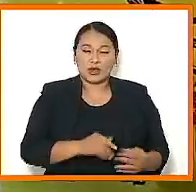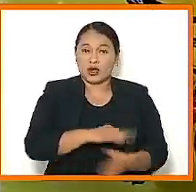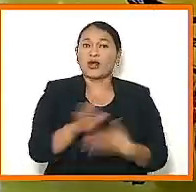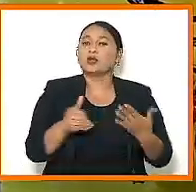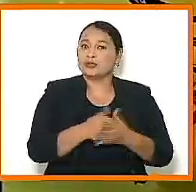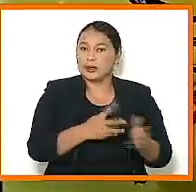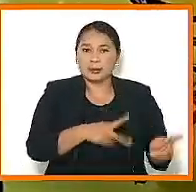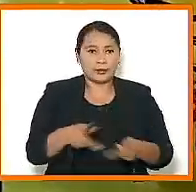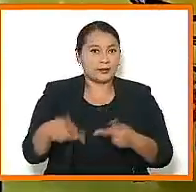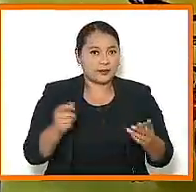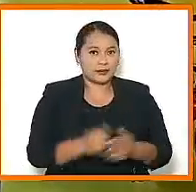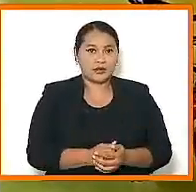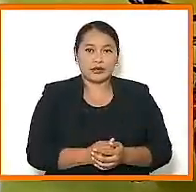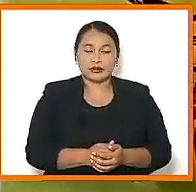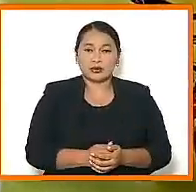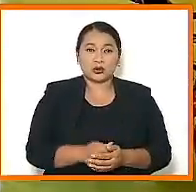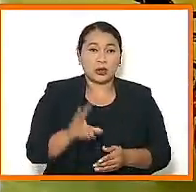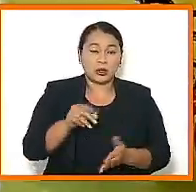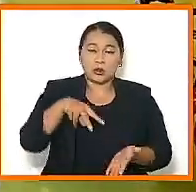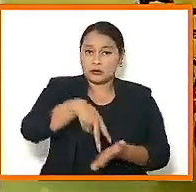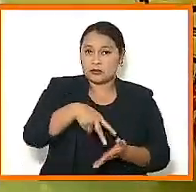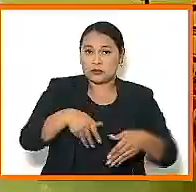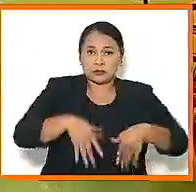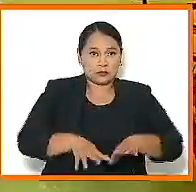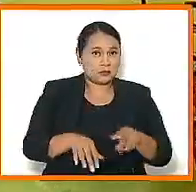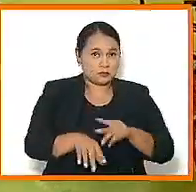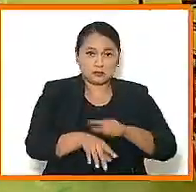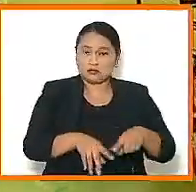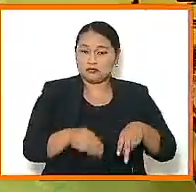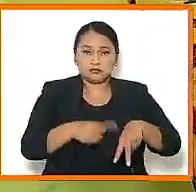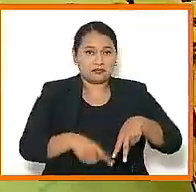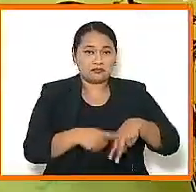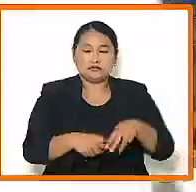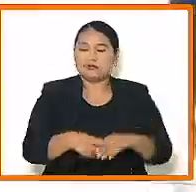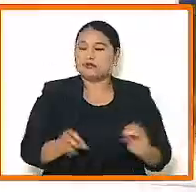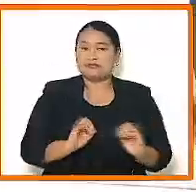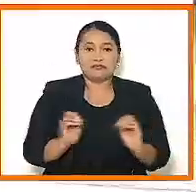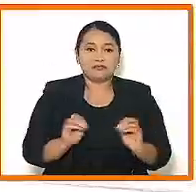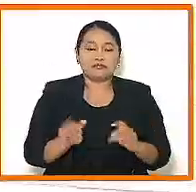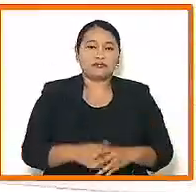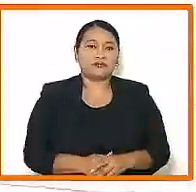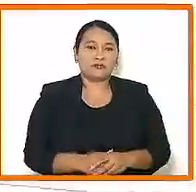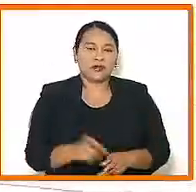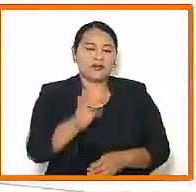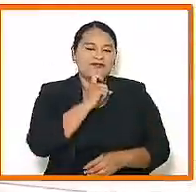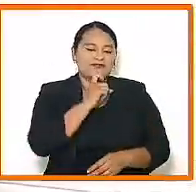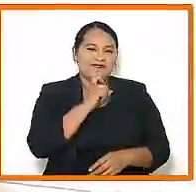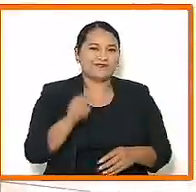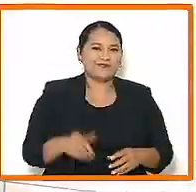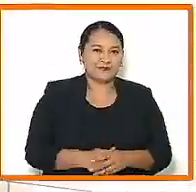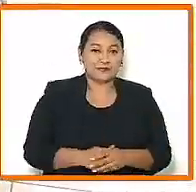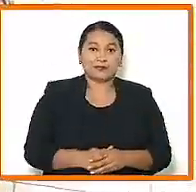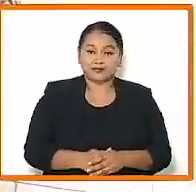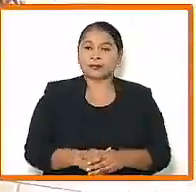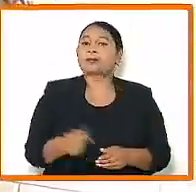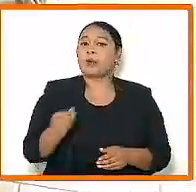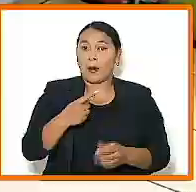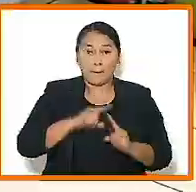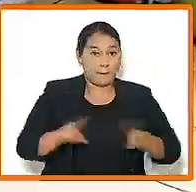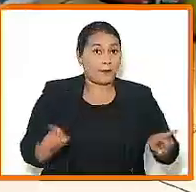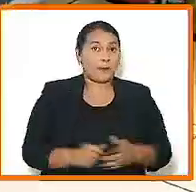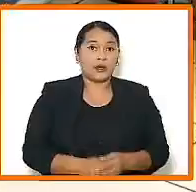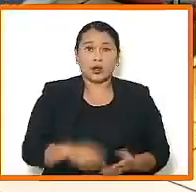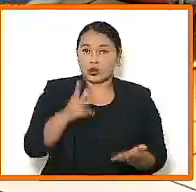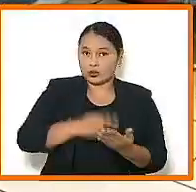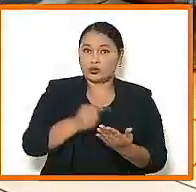todas las personas de que no tenemos piernita, es bien difícil. Gracias a Loto Cambiando Vidas con Alegría, don